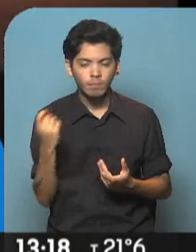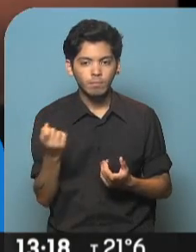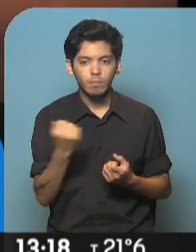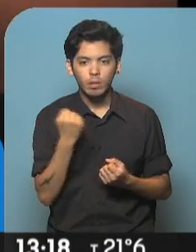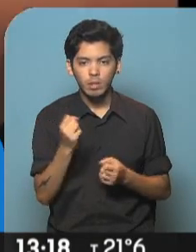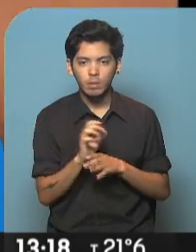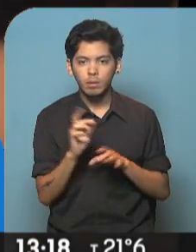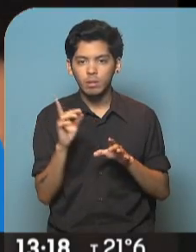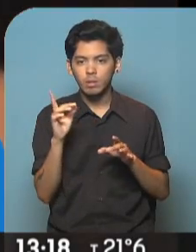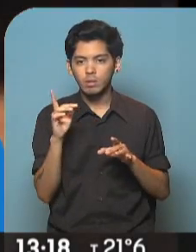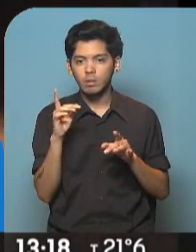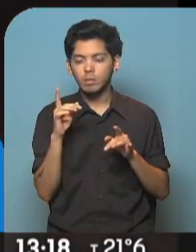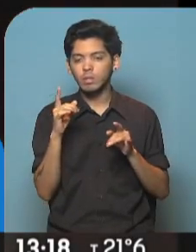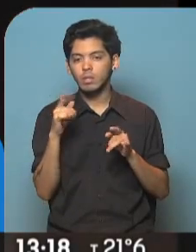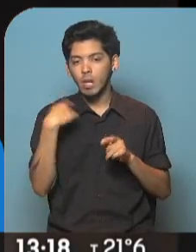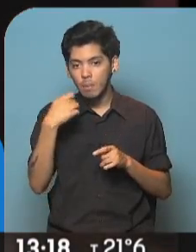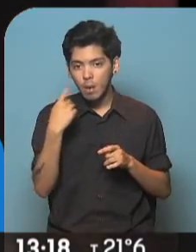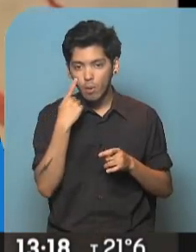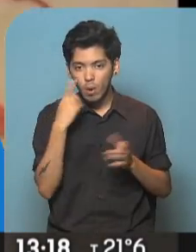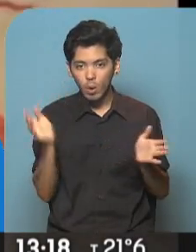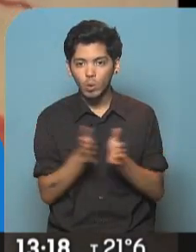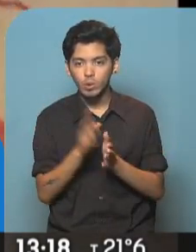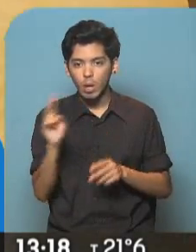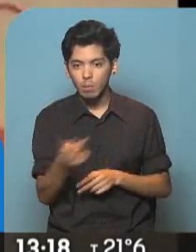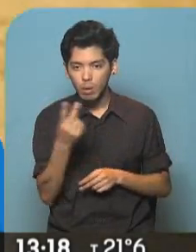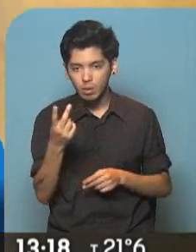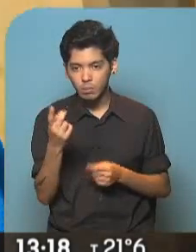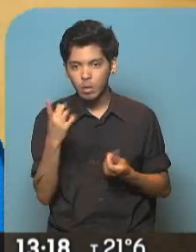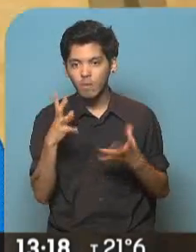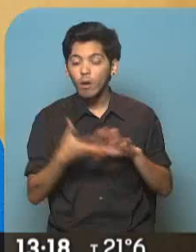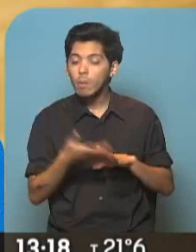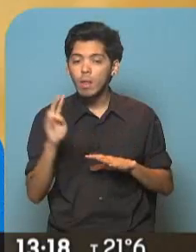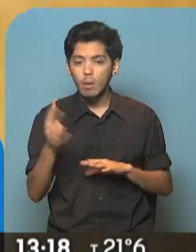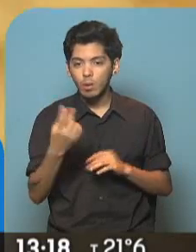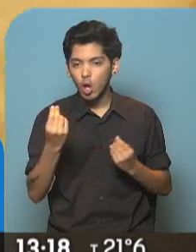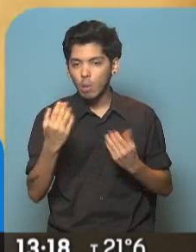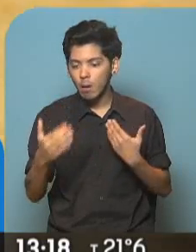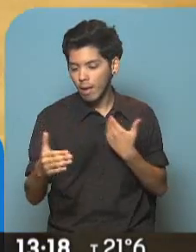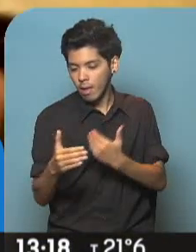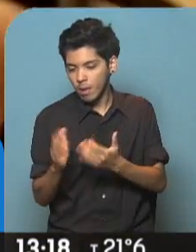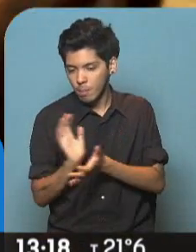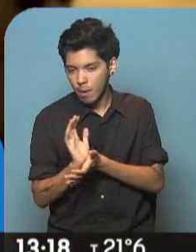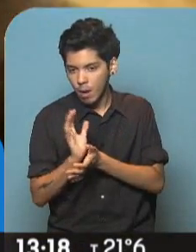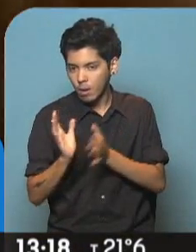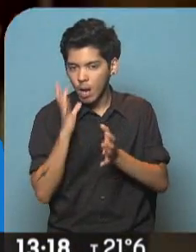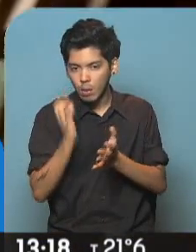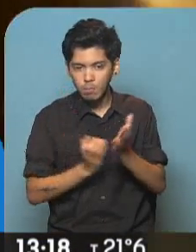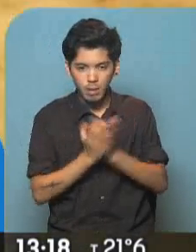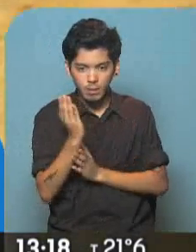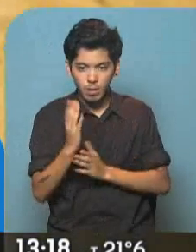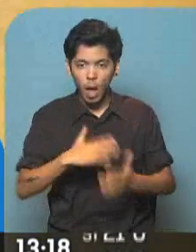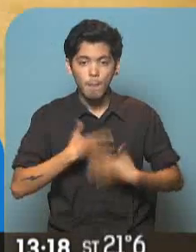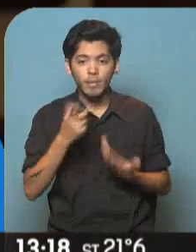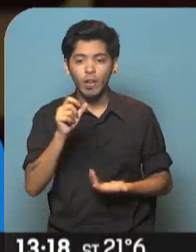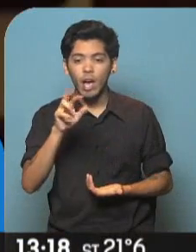alguna manera conviven con la muerte, con una de las formas de la muerte o cómo acercarse a que algo sea para siempre. Amando